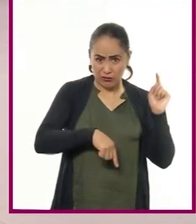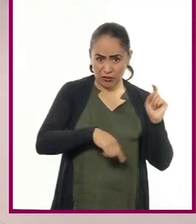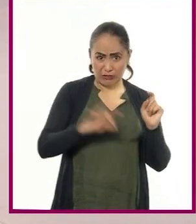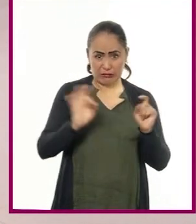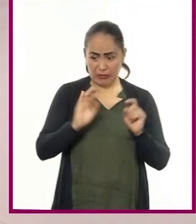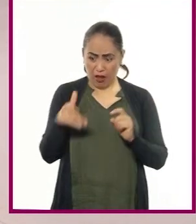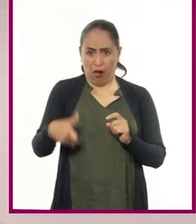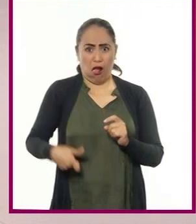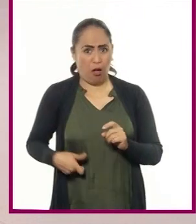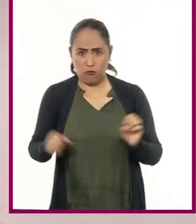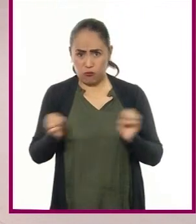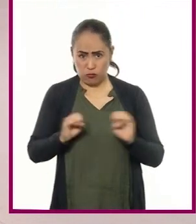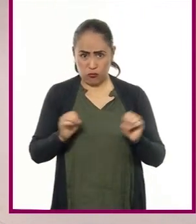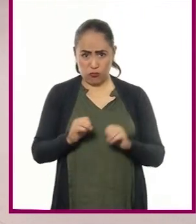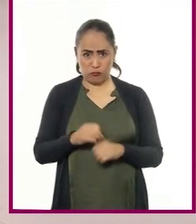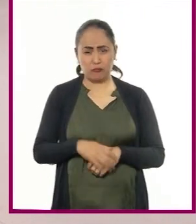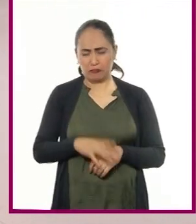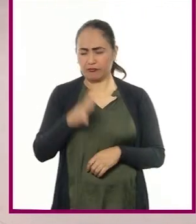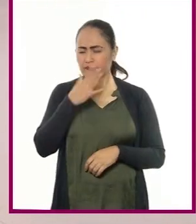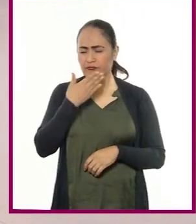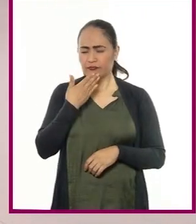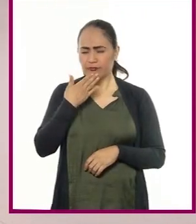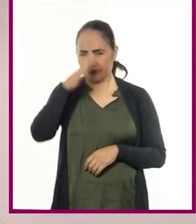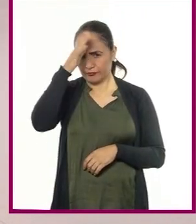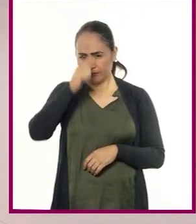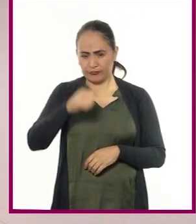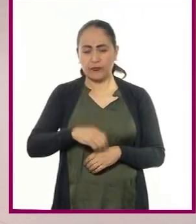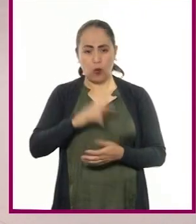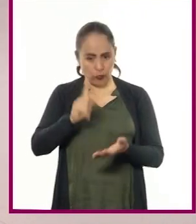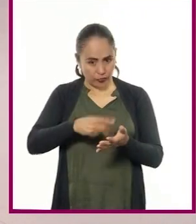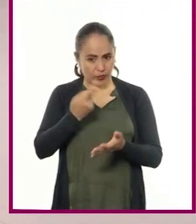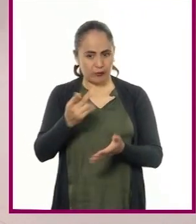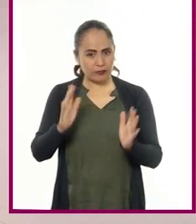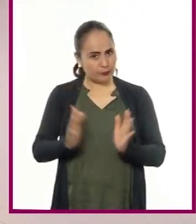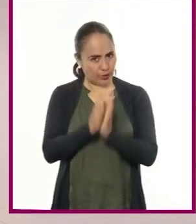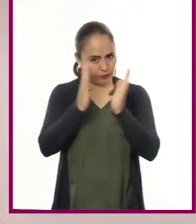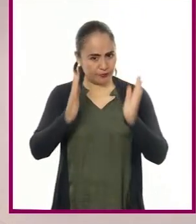un accidente. Muy bien. ¿Repetimos? Repetimos.